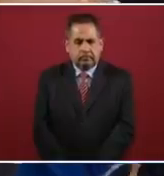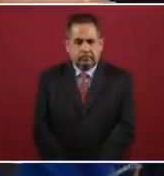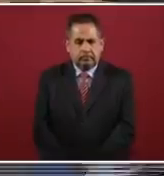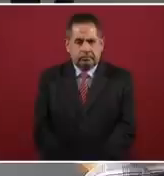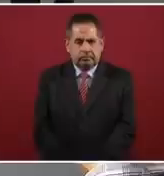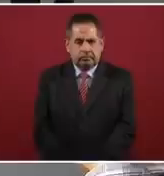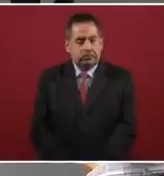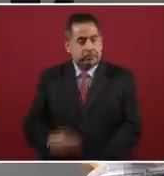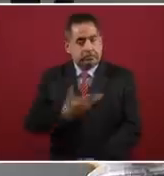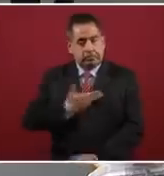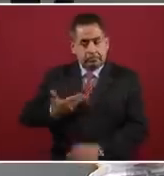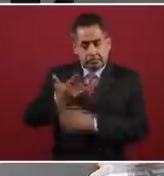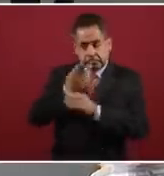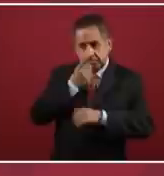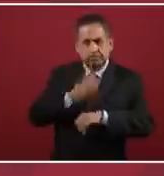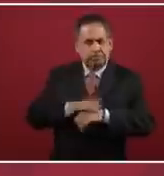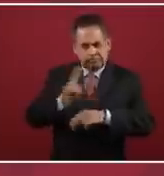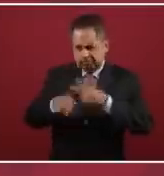garantía. Va a haber cuidado,